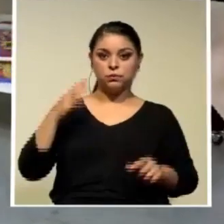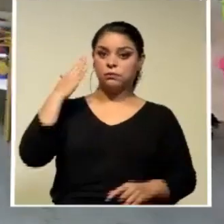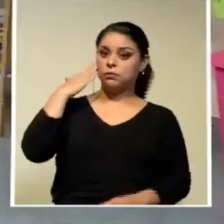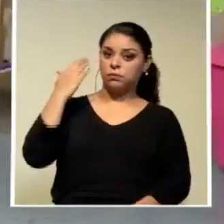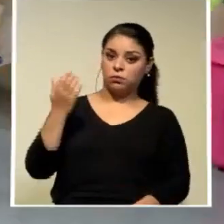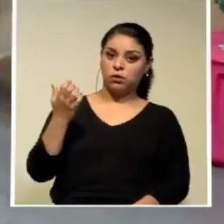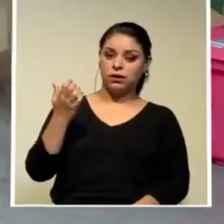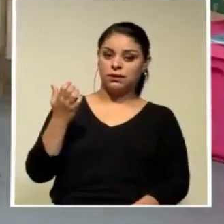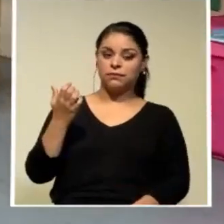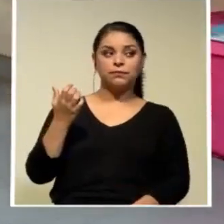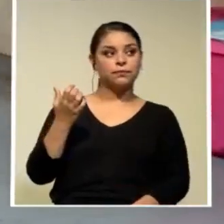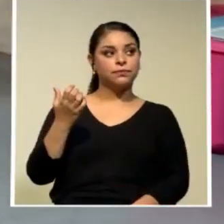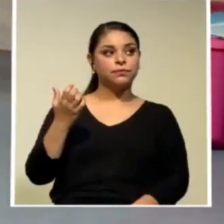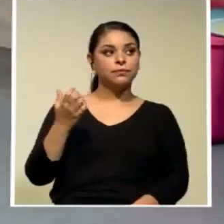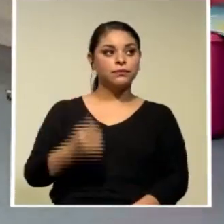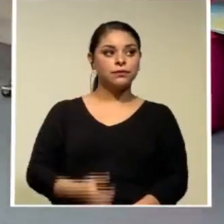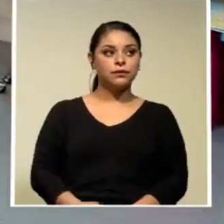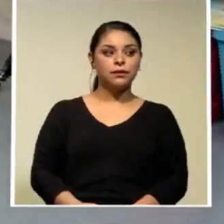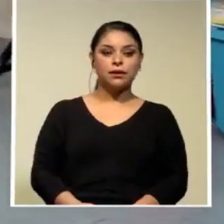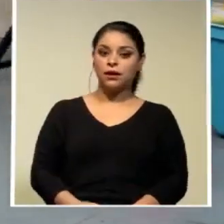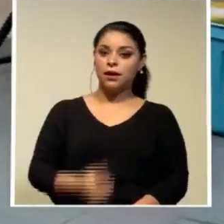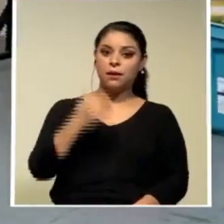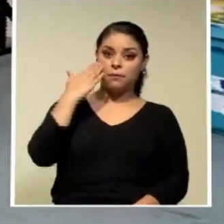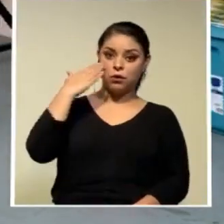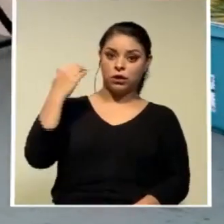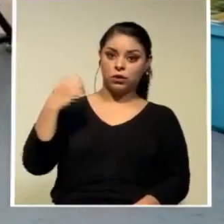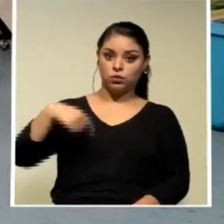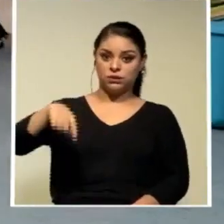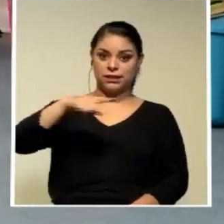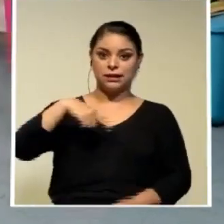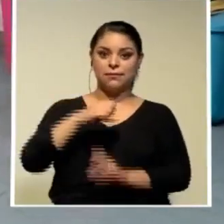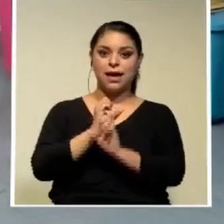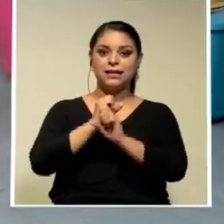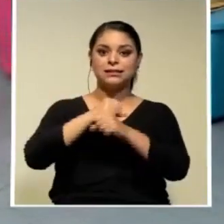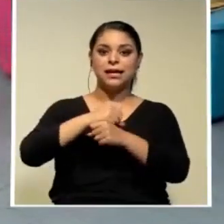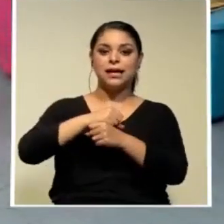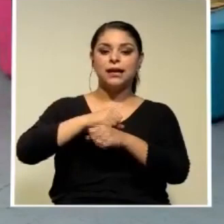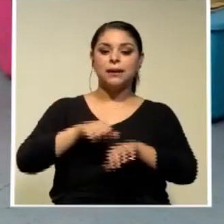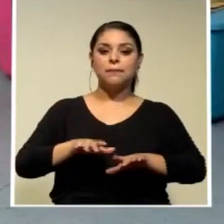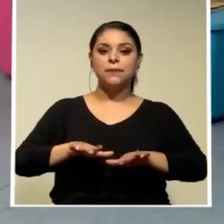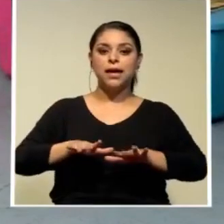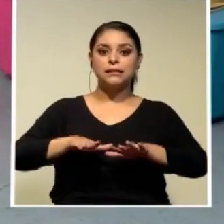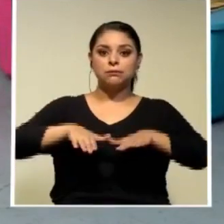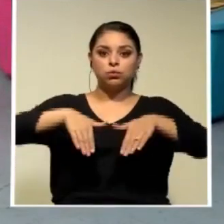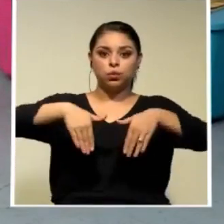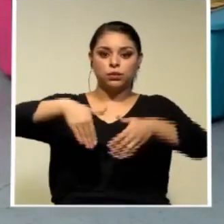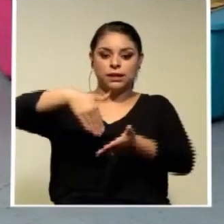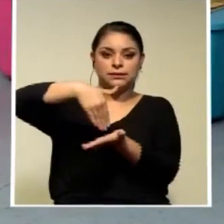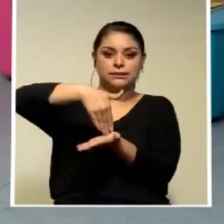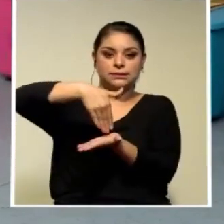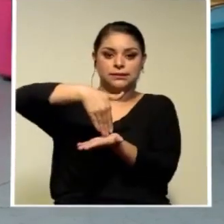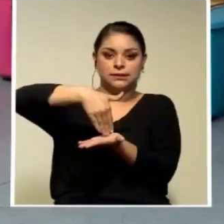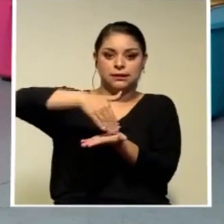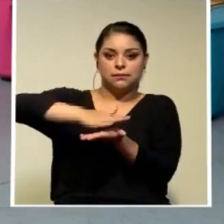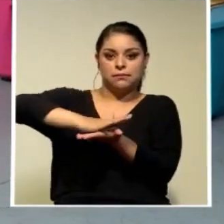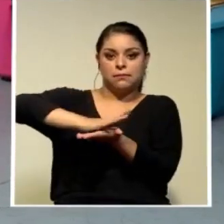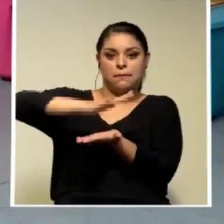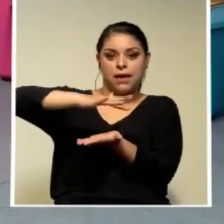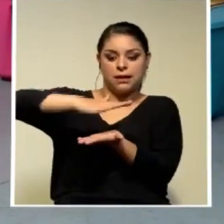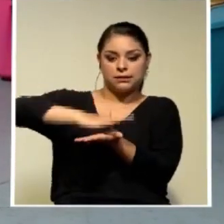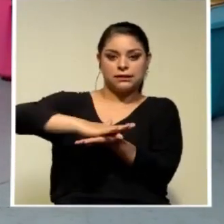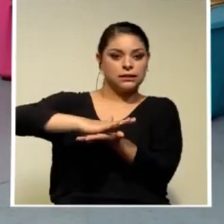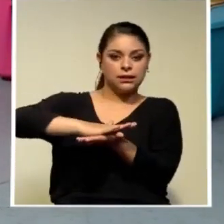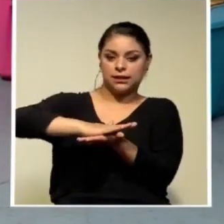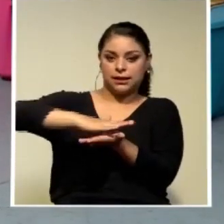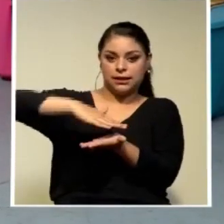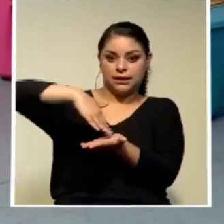vamos a ir de puntillas. ¿Será difícil o será fácil, no, niña? No, es fácil, ya yo creo que los niños y las